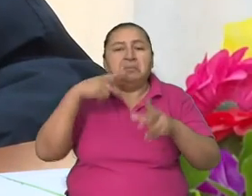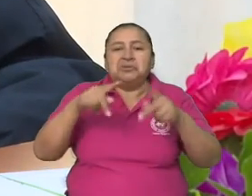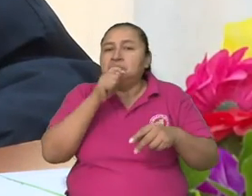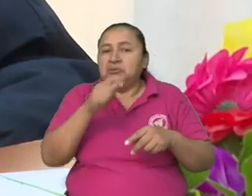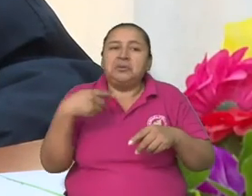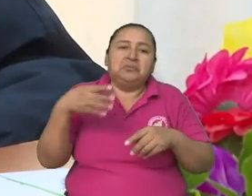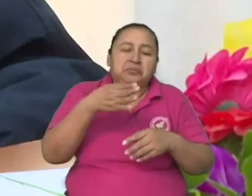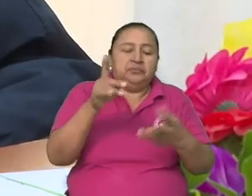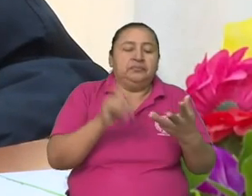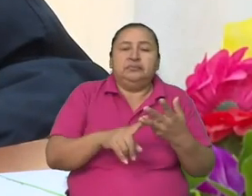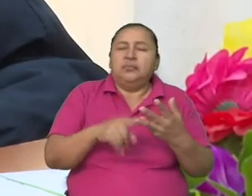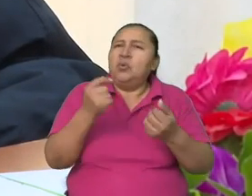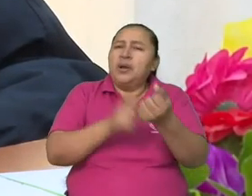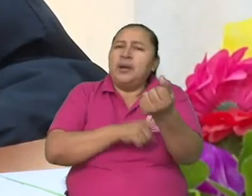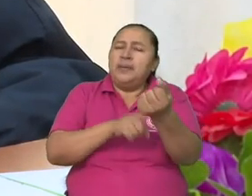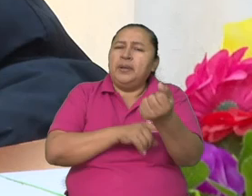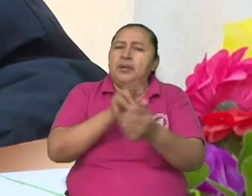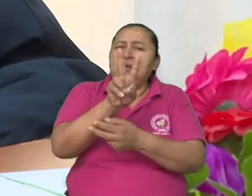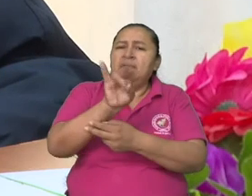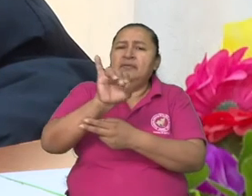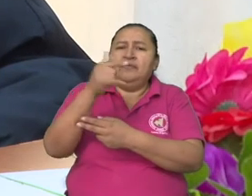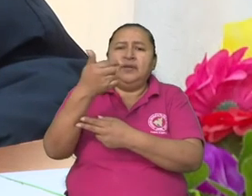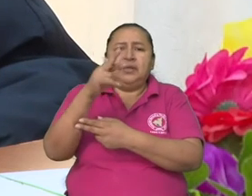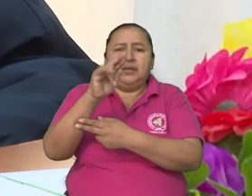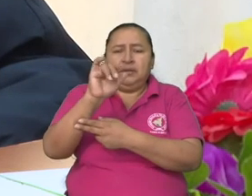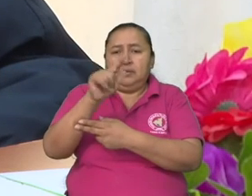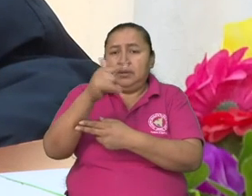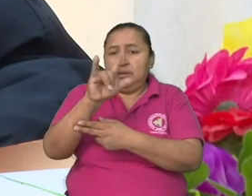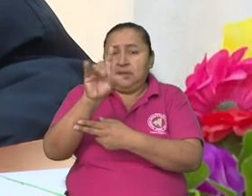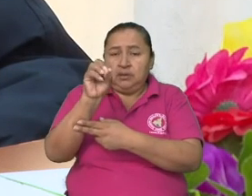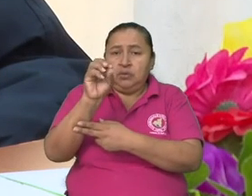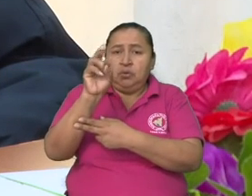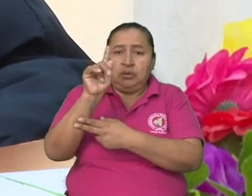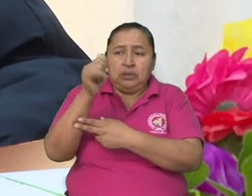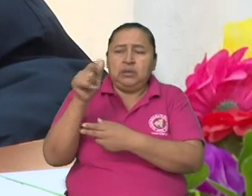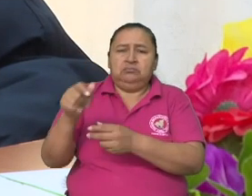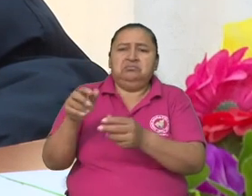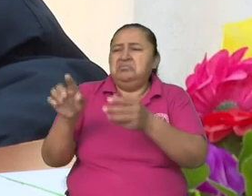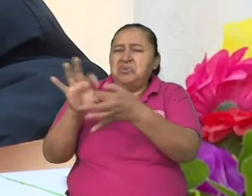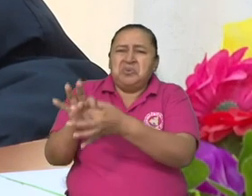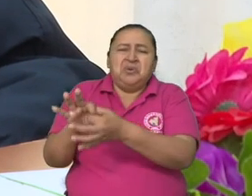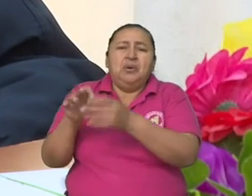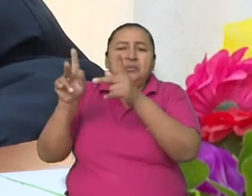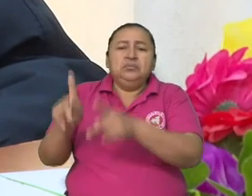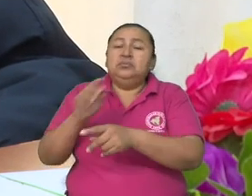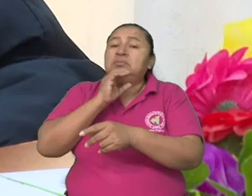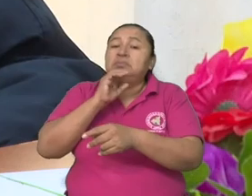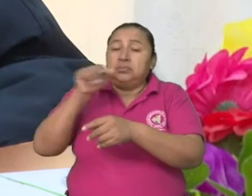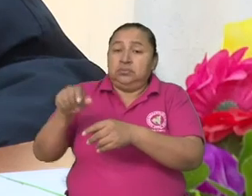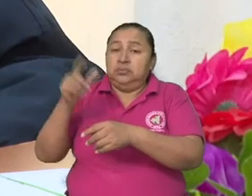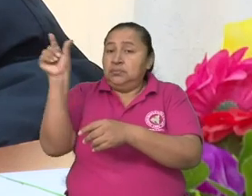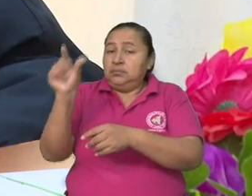con un hermano que se llama Virgilio Ortega, socio de un cubano y de uno italiano, y